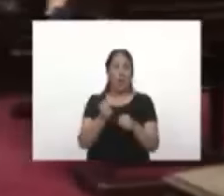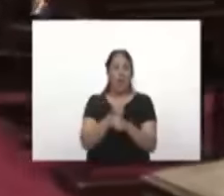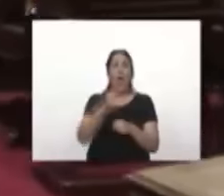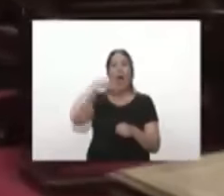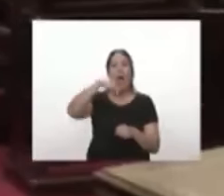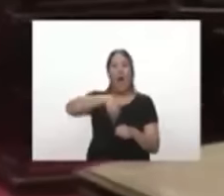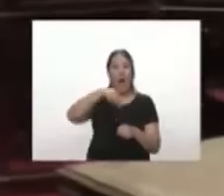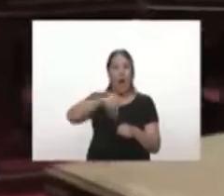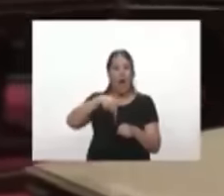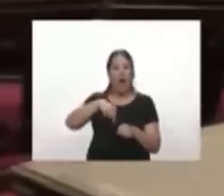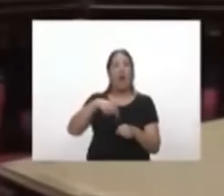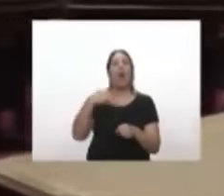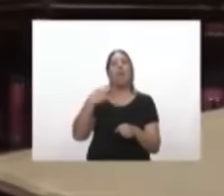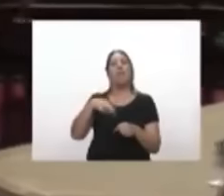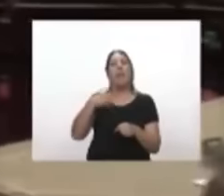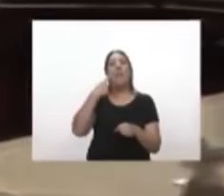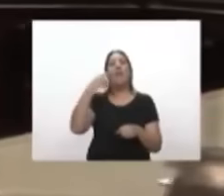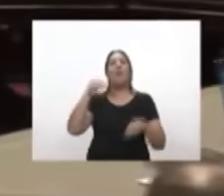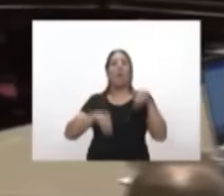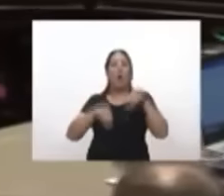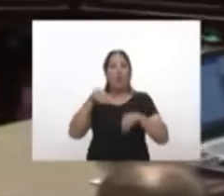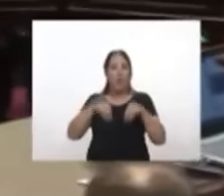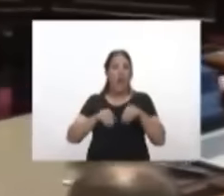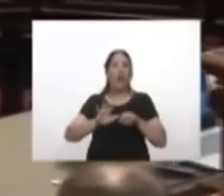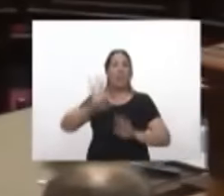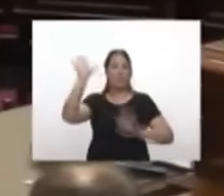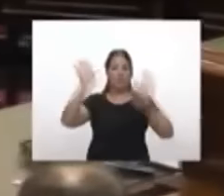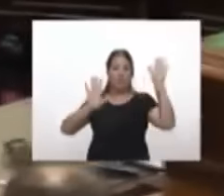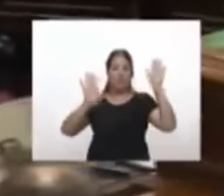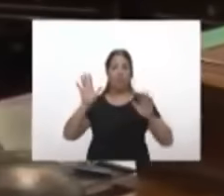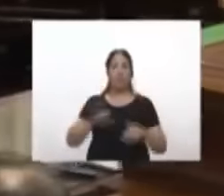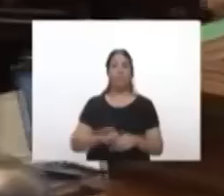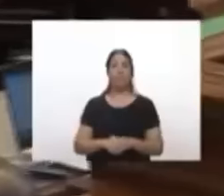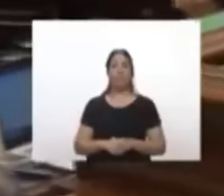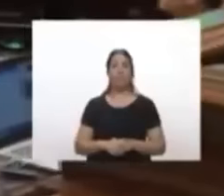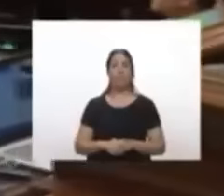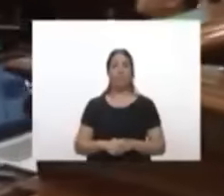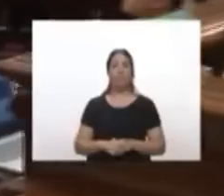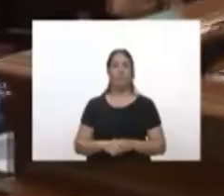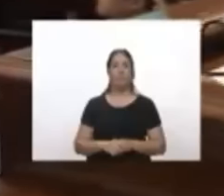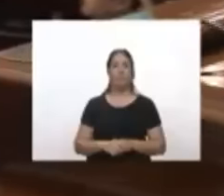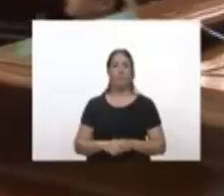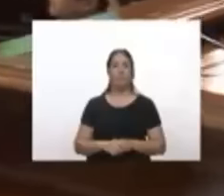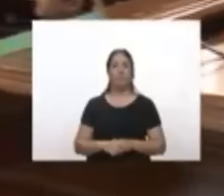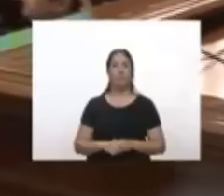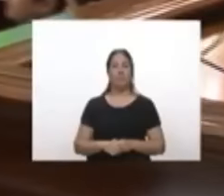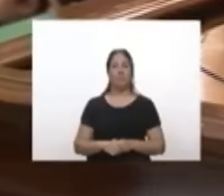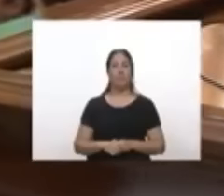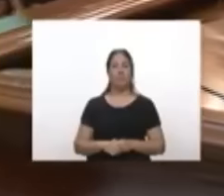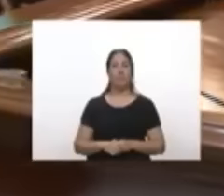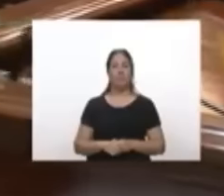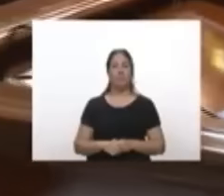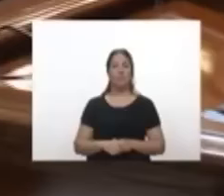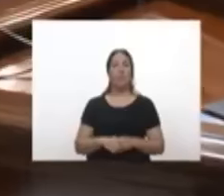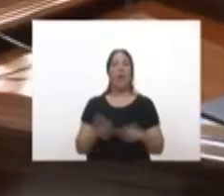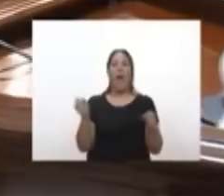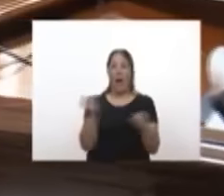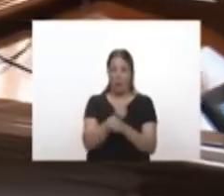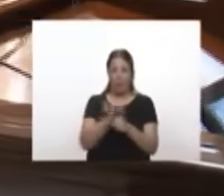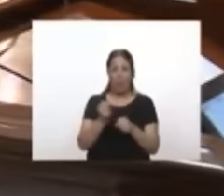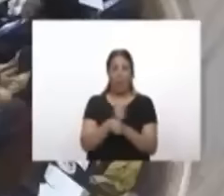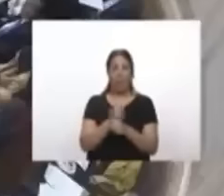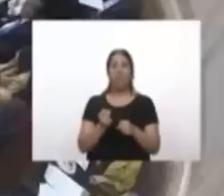da quórum, además de que tiene su huella digital. Y al momento de votar lo hace en un tablero electrónico y aparece de manera legal, transparente, a la luz de